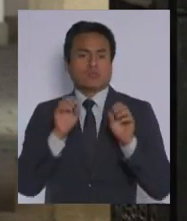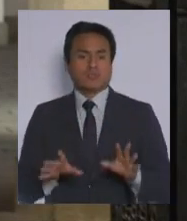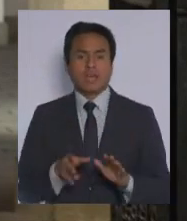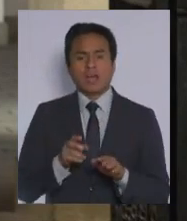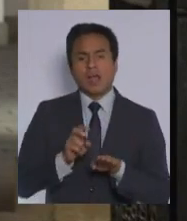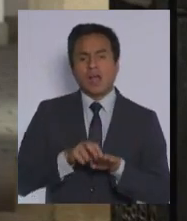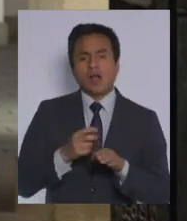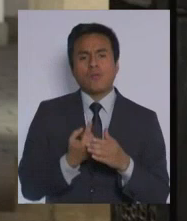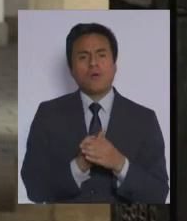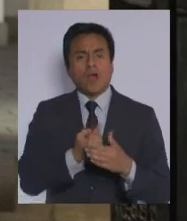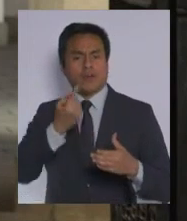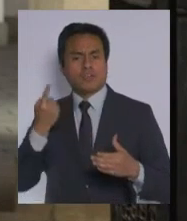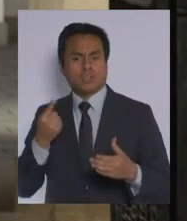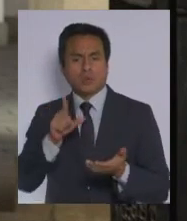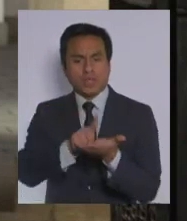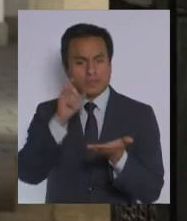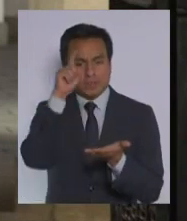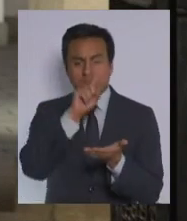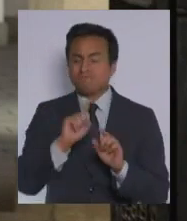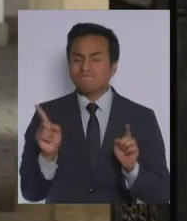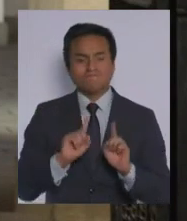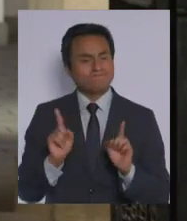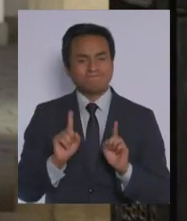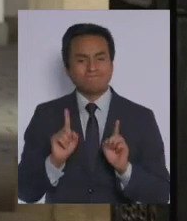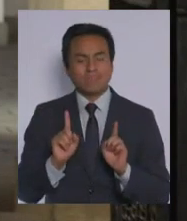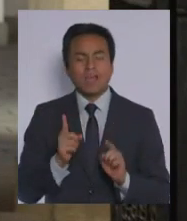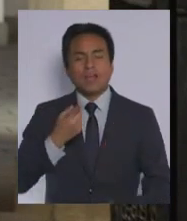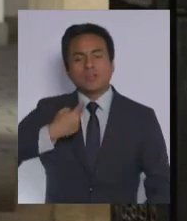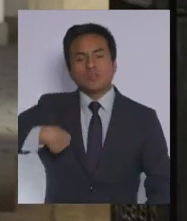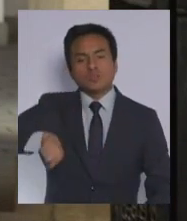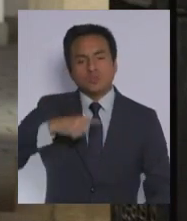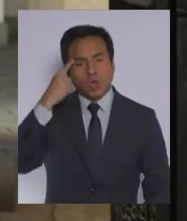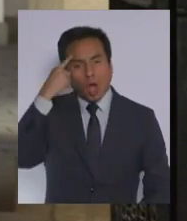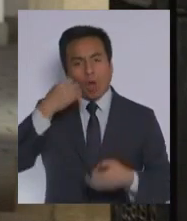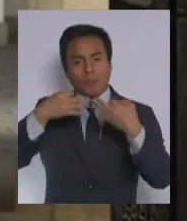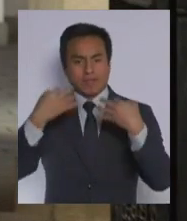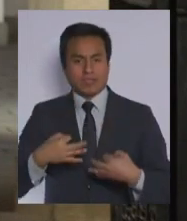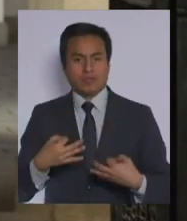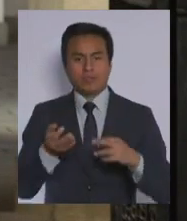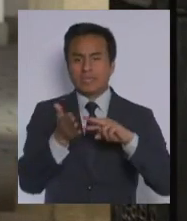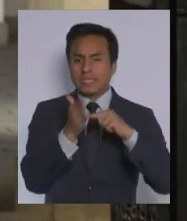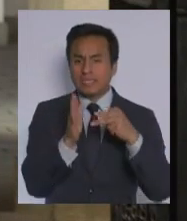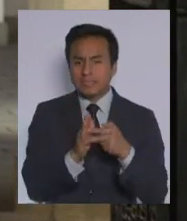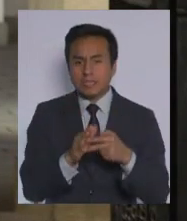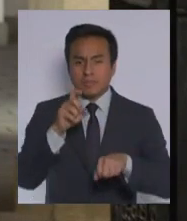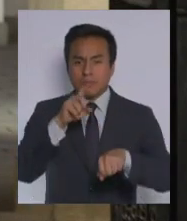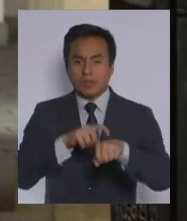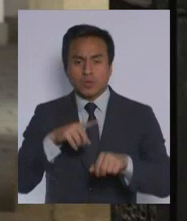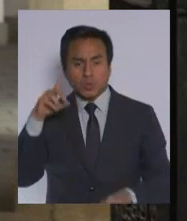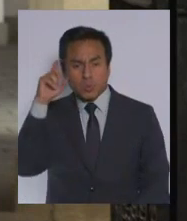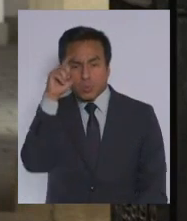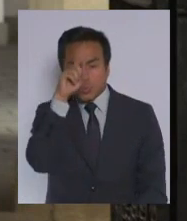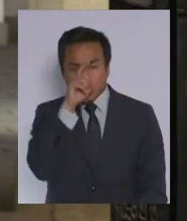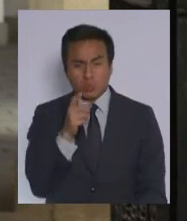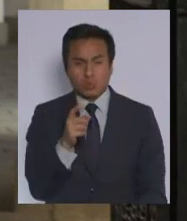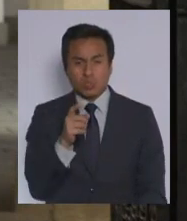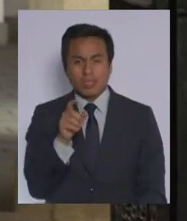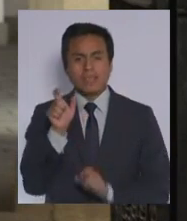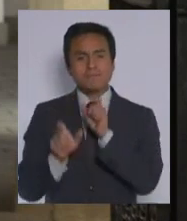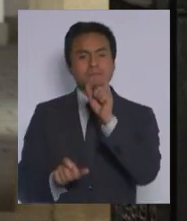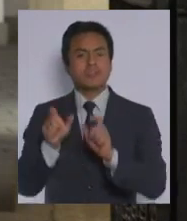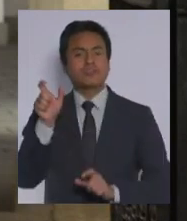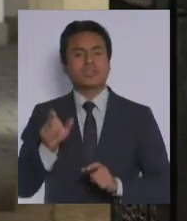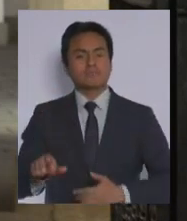abandonan los lugares difíciles estamos convencidos de que las crisis y en los momentos duros las